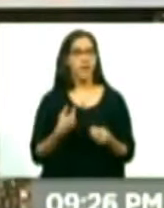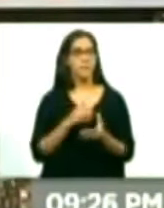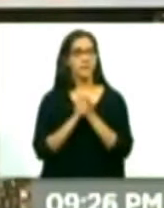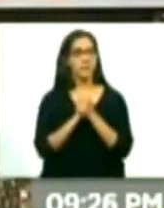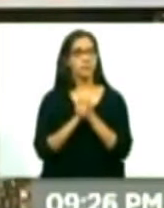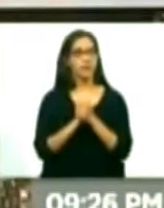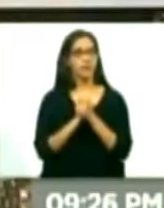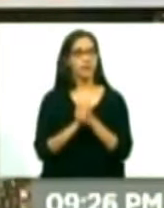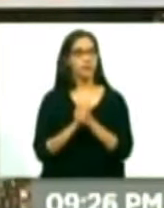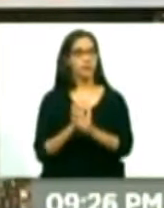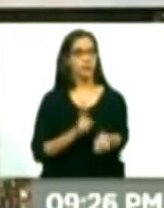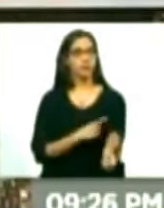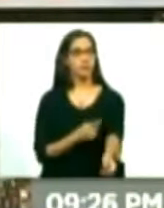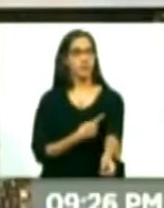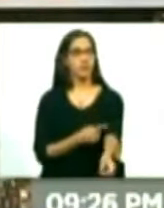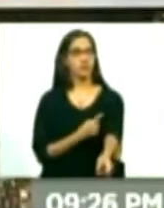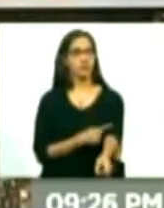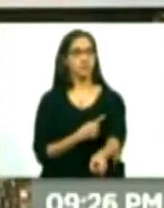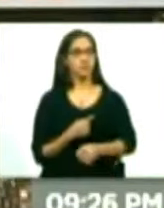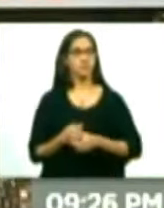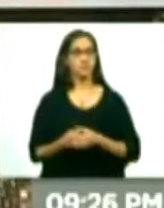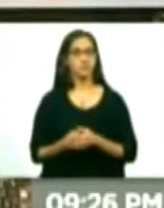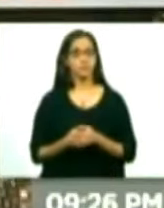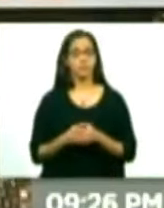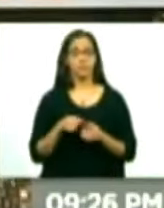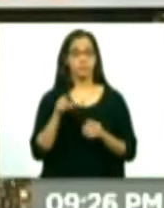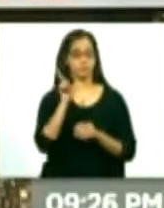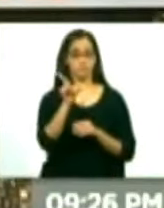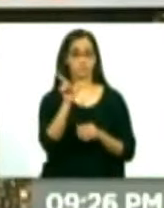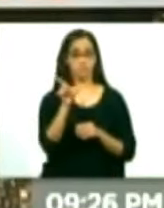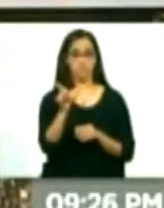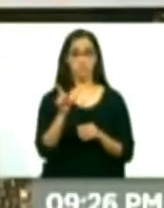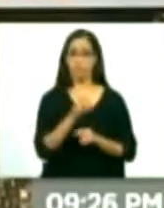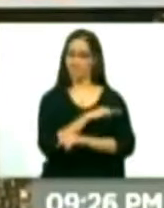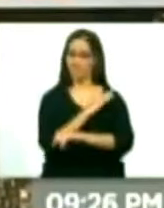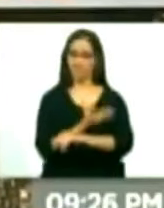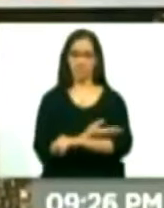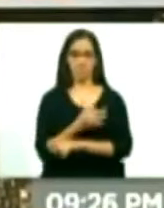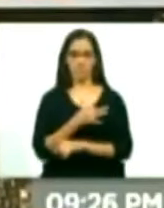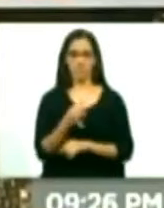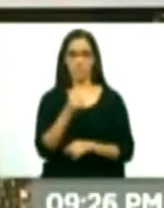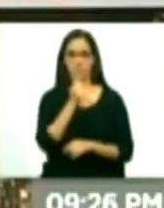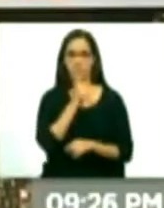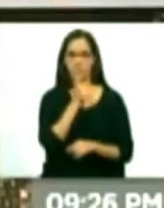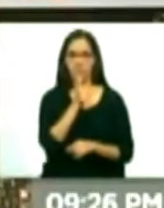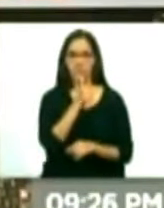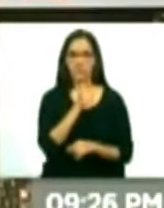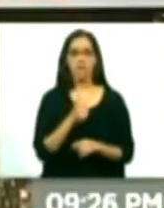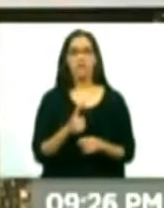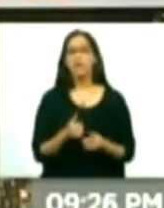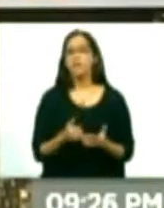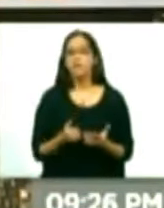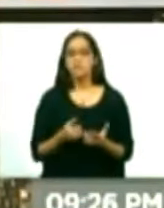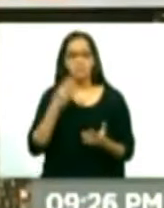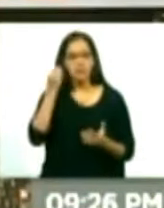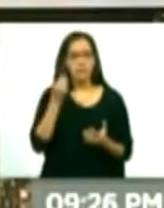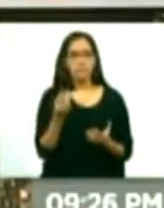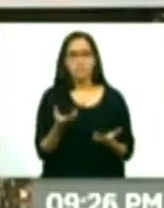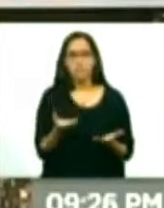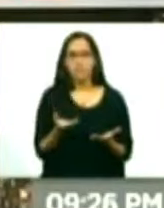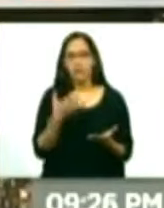camaradas, hermanos. Ahí está el PSUV. El PSUV es una fuerza extraordinaria. ¿Quién duda que el PSUV es una cosa